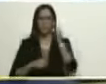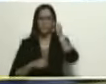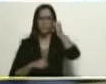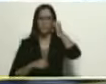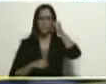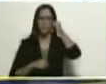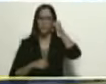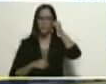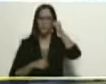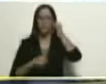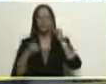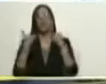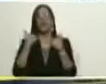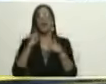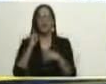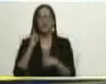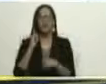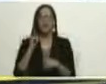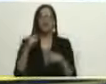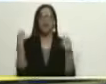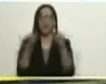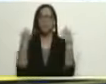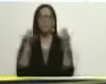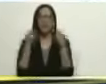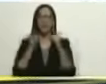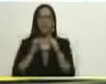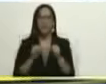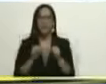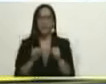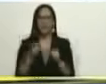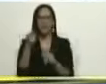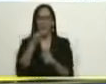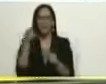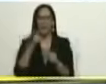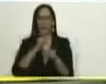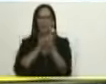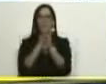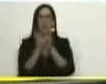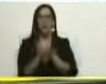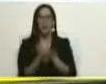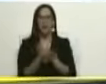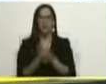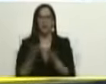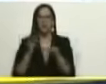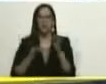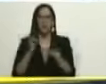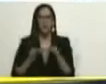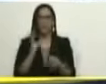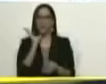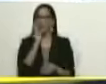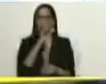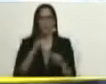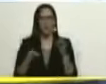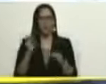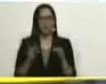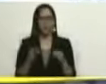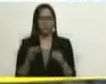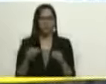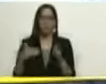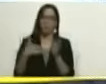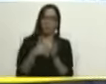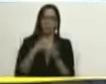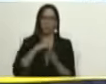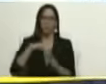una campaña permanente para tratar de desfigurar y justificar lo injustificable sobre nuestro